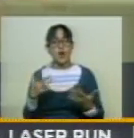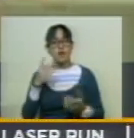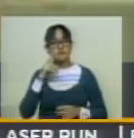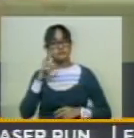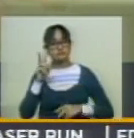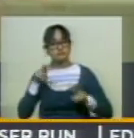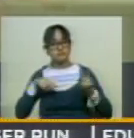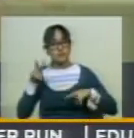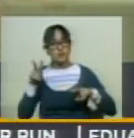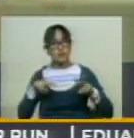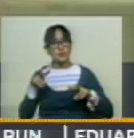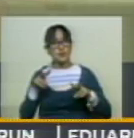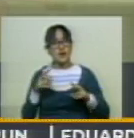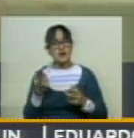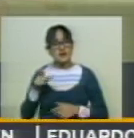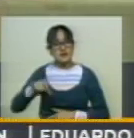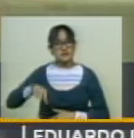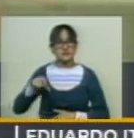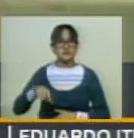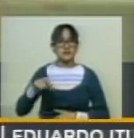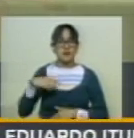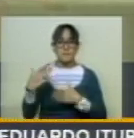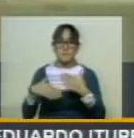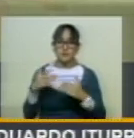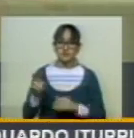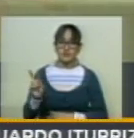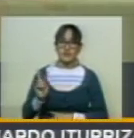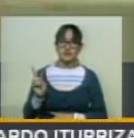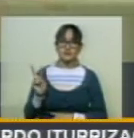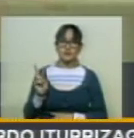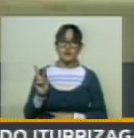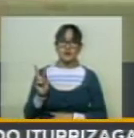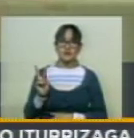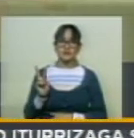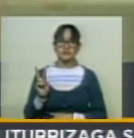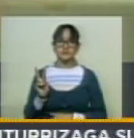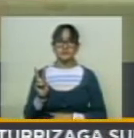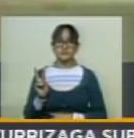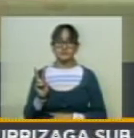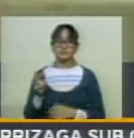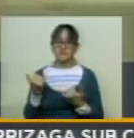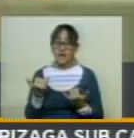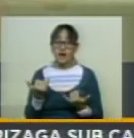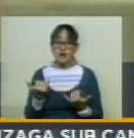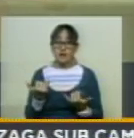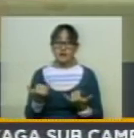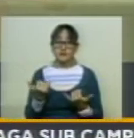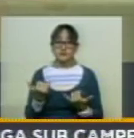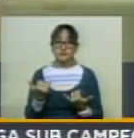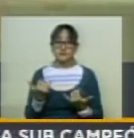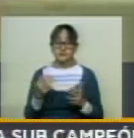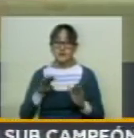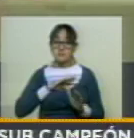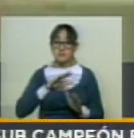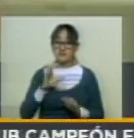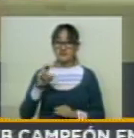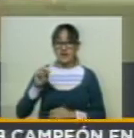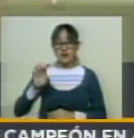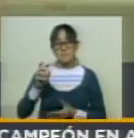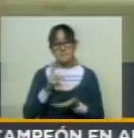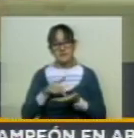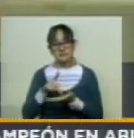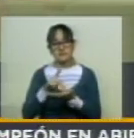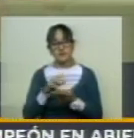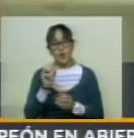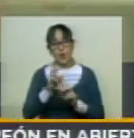observación necesita el proceso venezolano, si ya se descarta por parte del CNE la participación